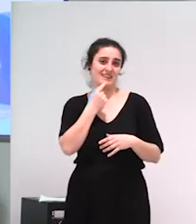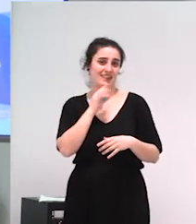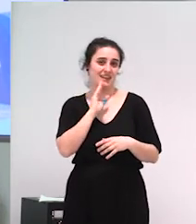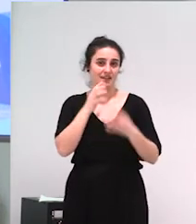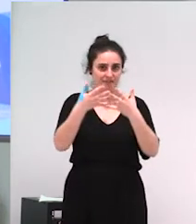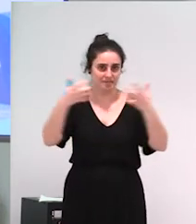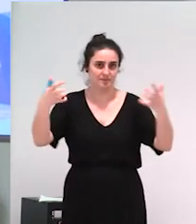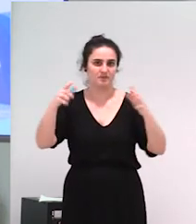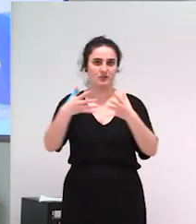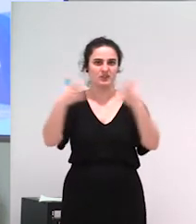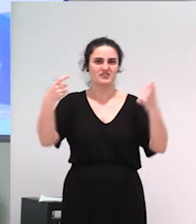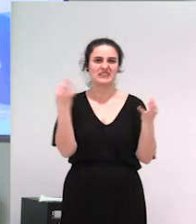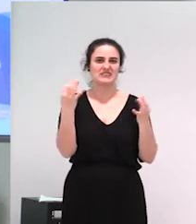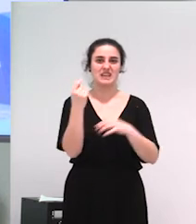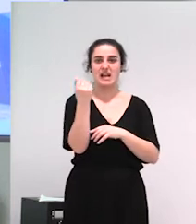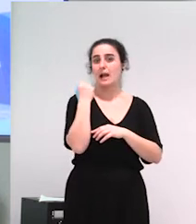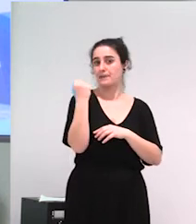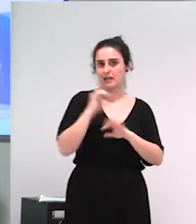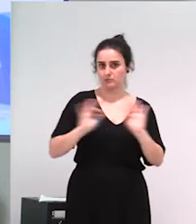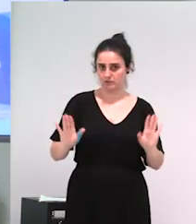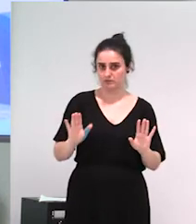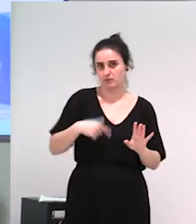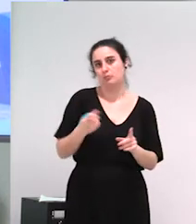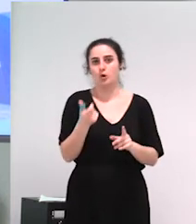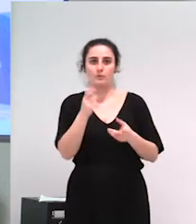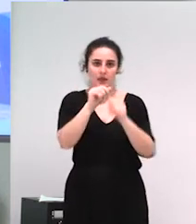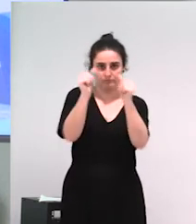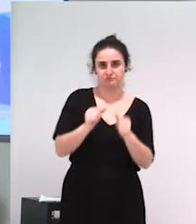la cosa escandalosa se llama capitalismo, pero queda más cookie decirle así.